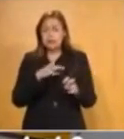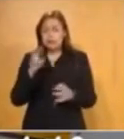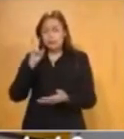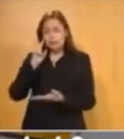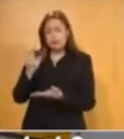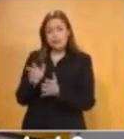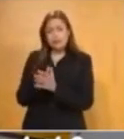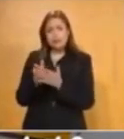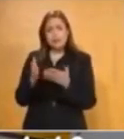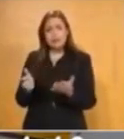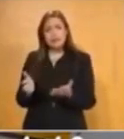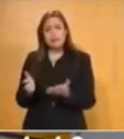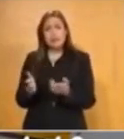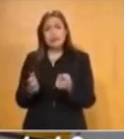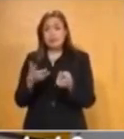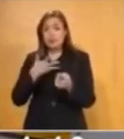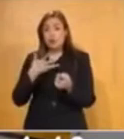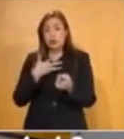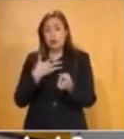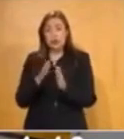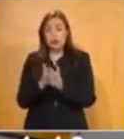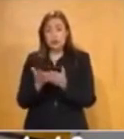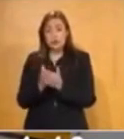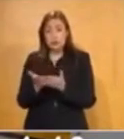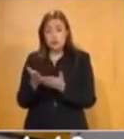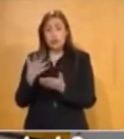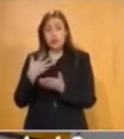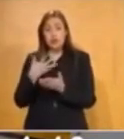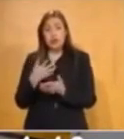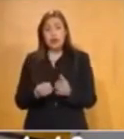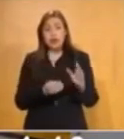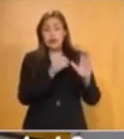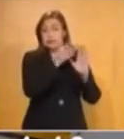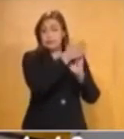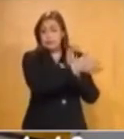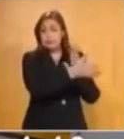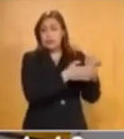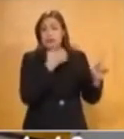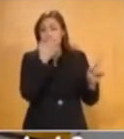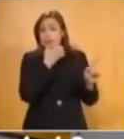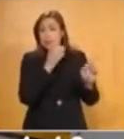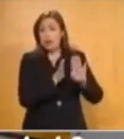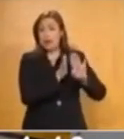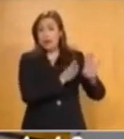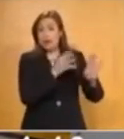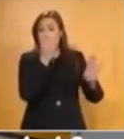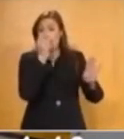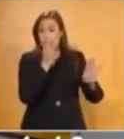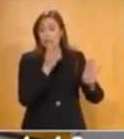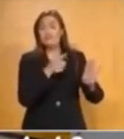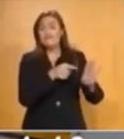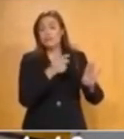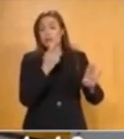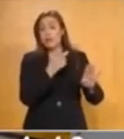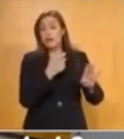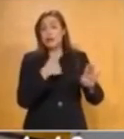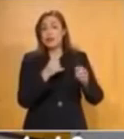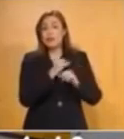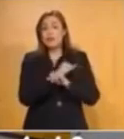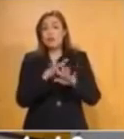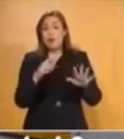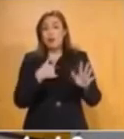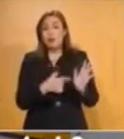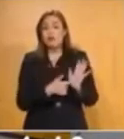texto. Si desafortunadamente tú no tienes tu libro de texto en casa, si se quedó en la escuela, bueno, pues con la información que yo te estoy proyectando aquí,